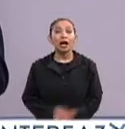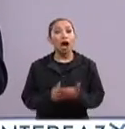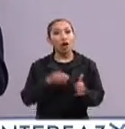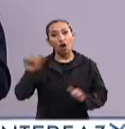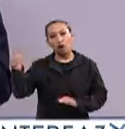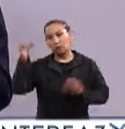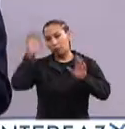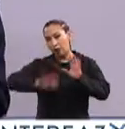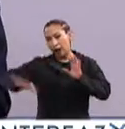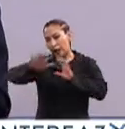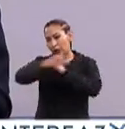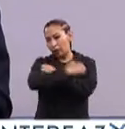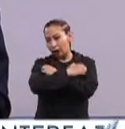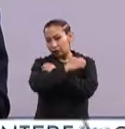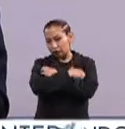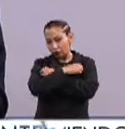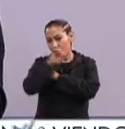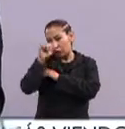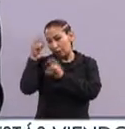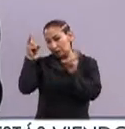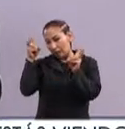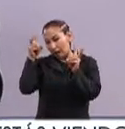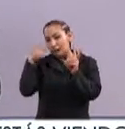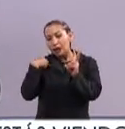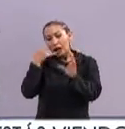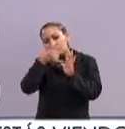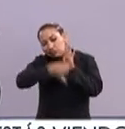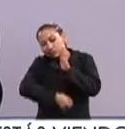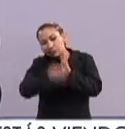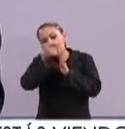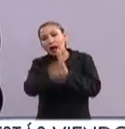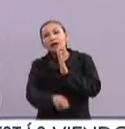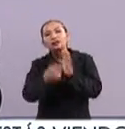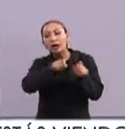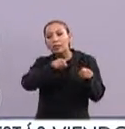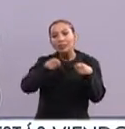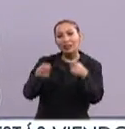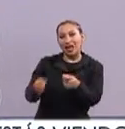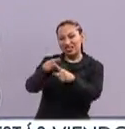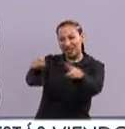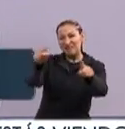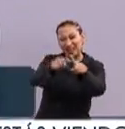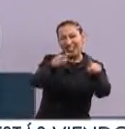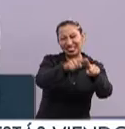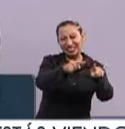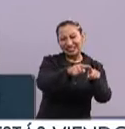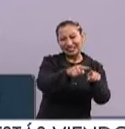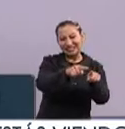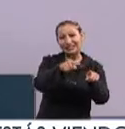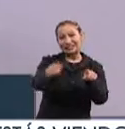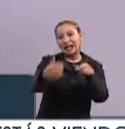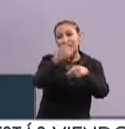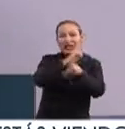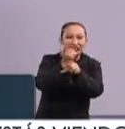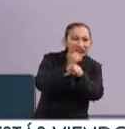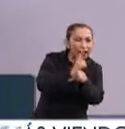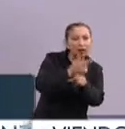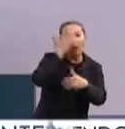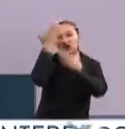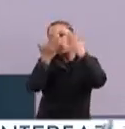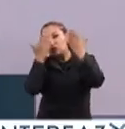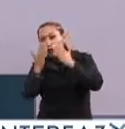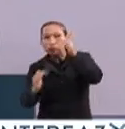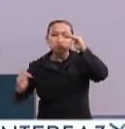Vámonos a otros ámbitos educativos y vamos a explorar cómo se ofrecen las diversas carreras,